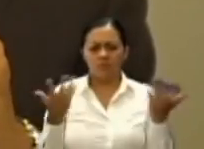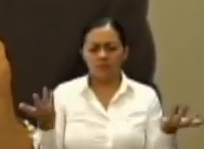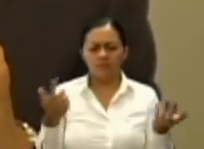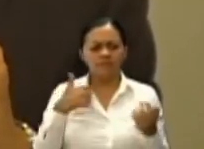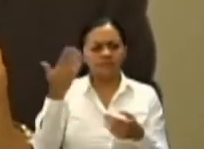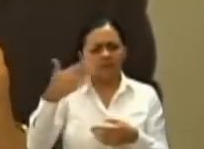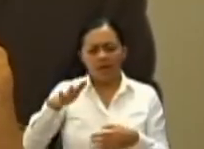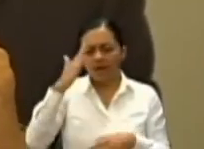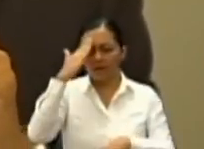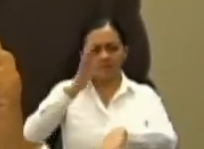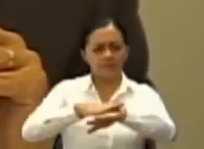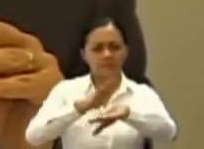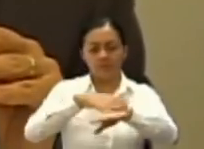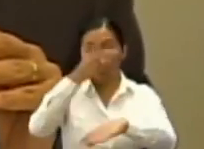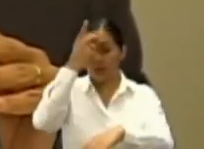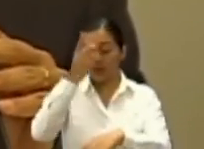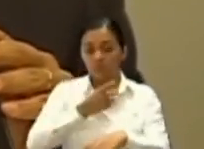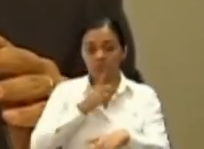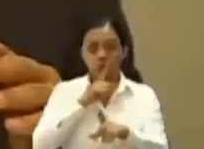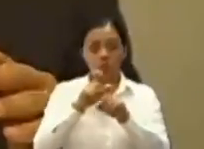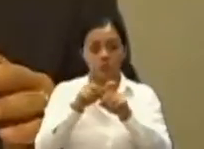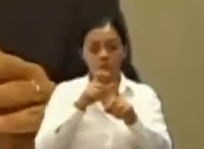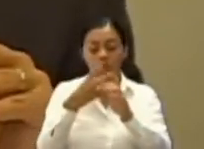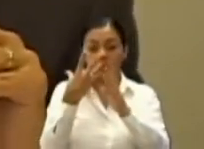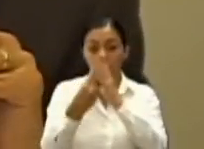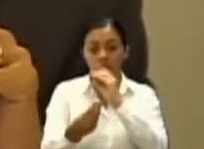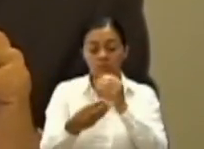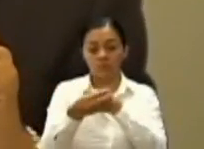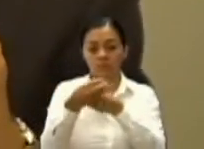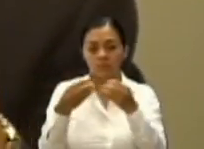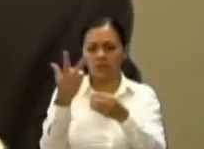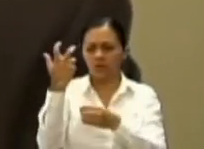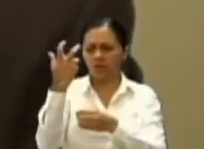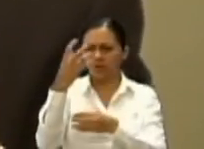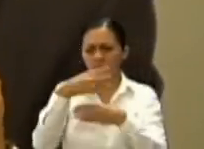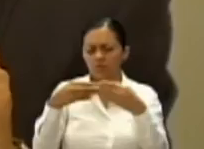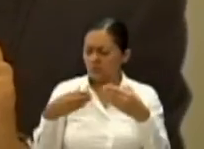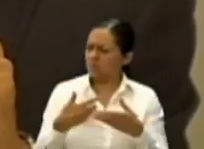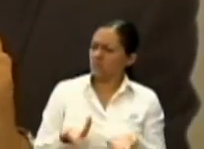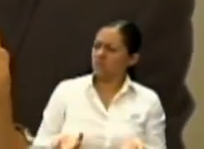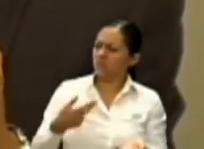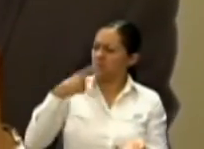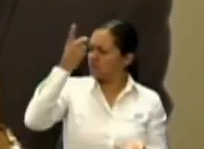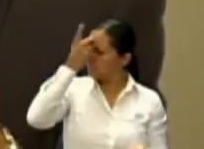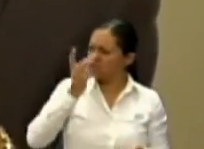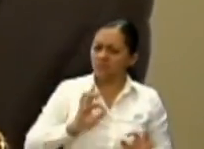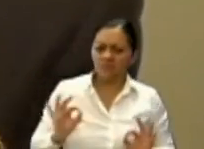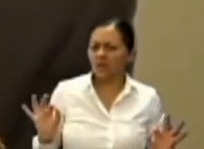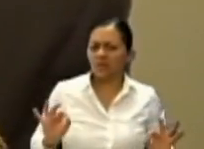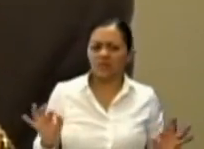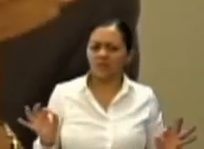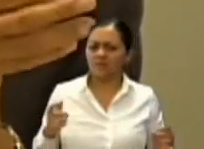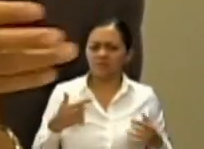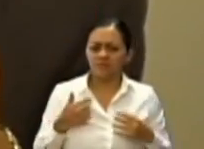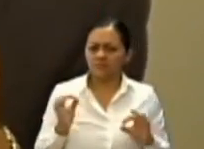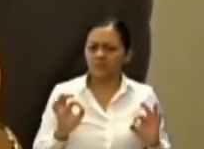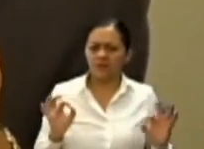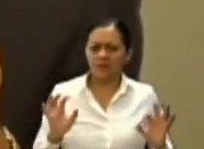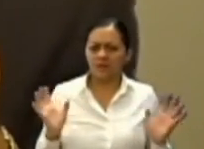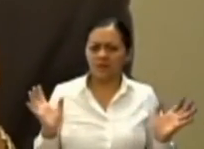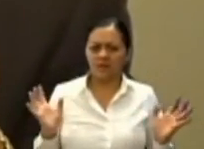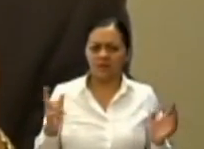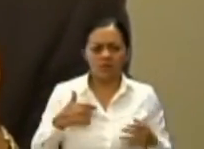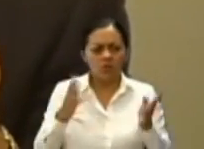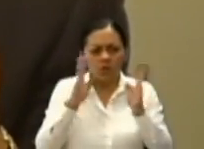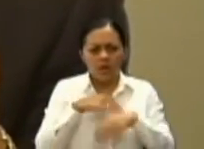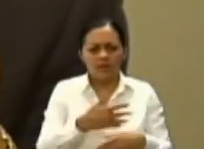hemos decidido que la consulta externa en las clínicas a sólo 13 dólares para que el año se va decir eso si nosotros tenemos consulta gratuita en